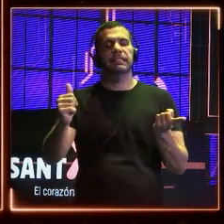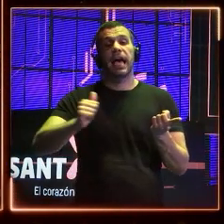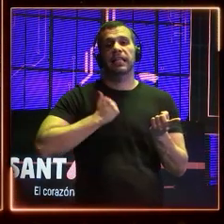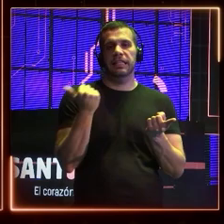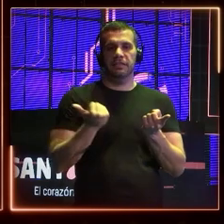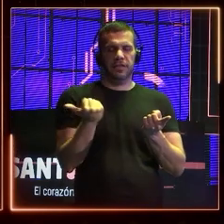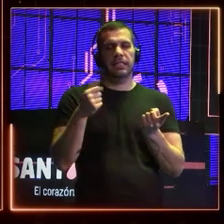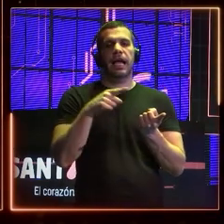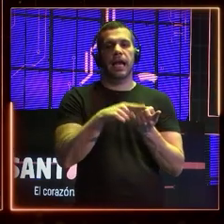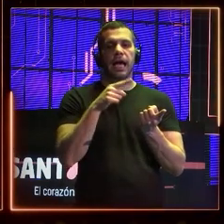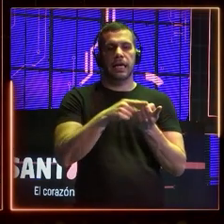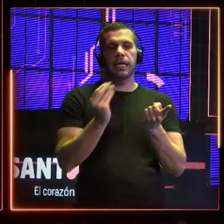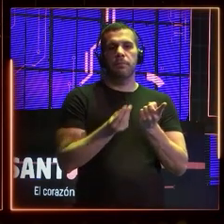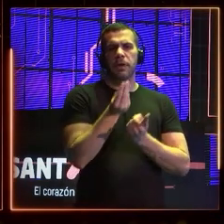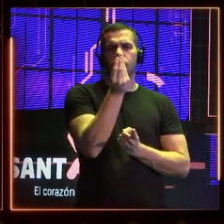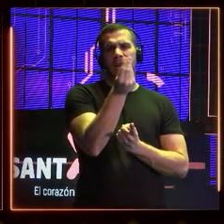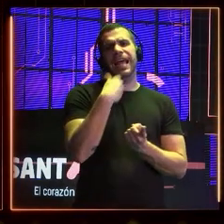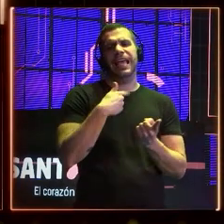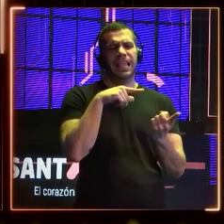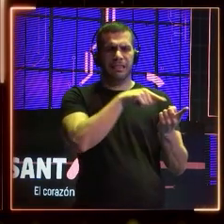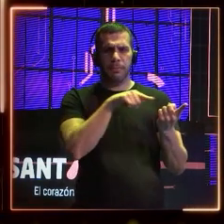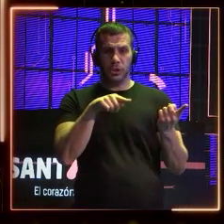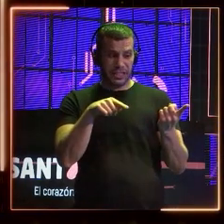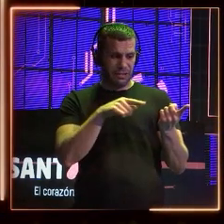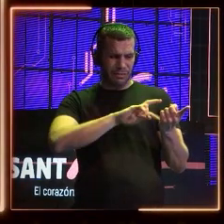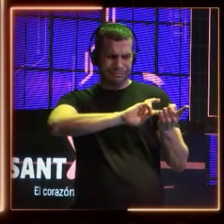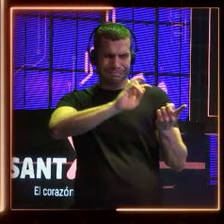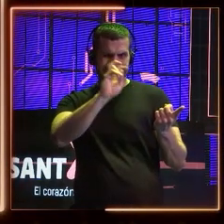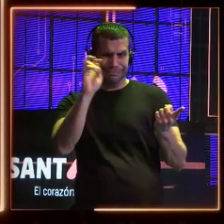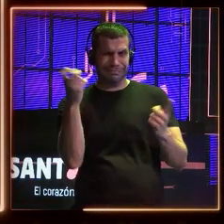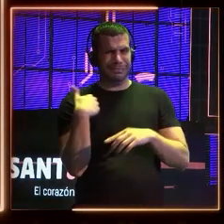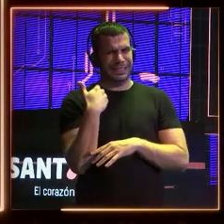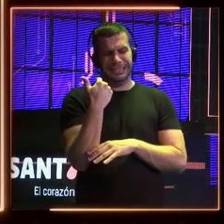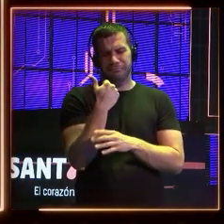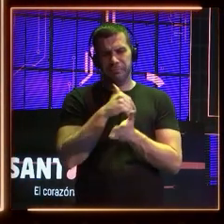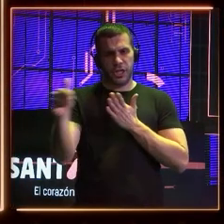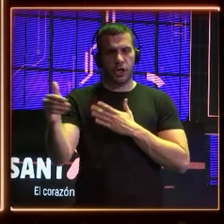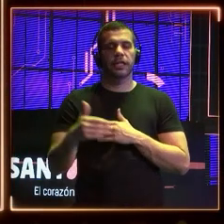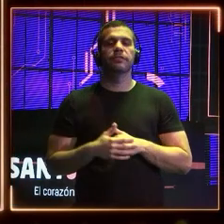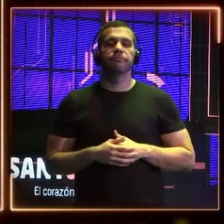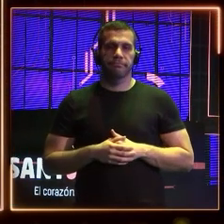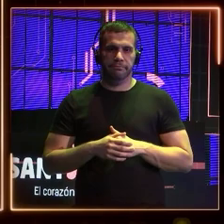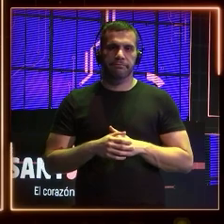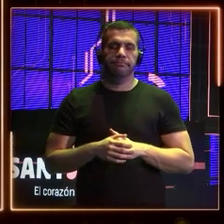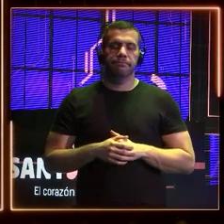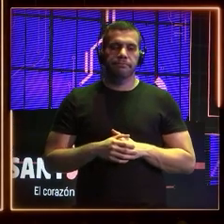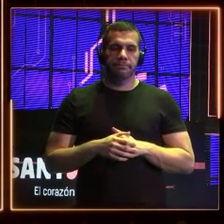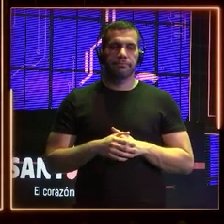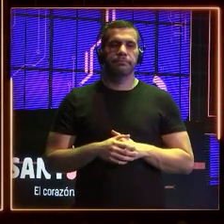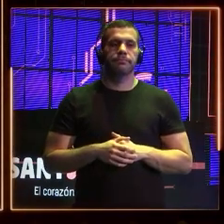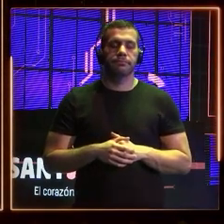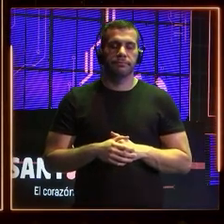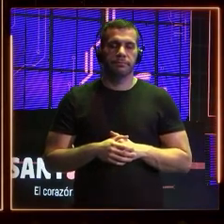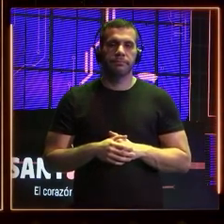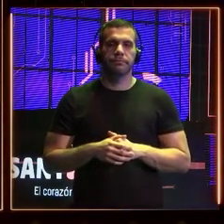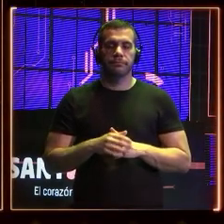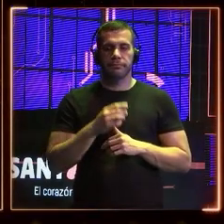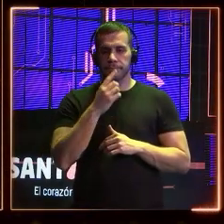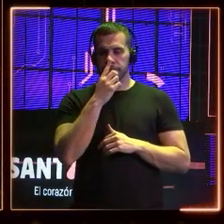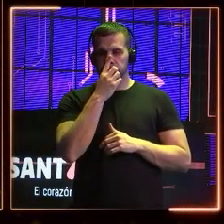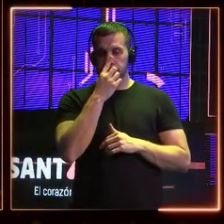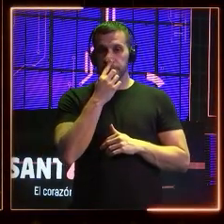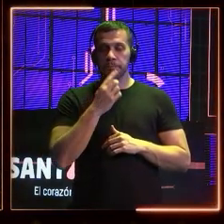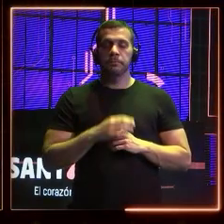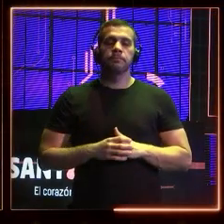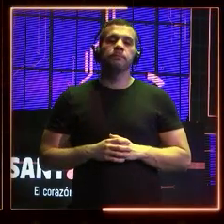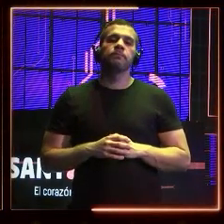sencilla en cientos de millones de dispositivos en este caso lo que hemos hecho con con Samsung no este último eh